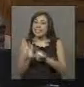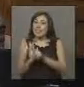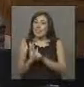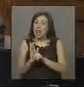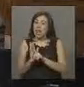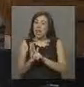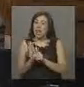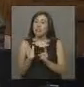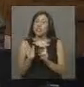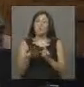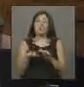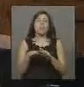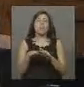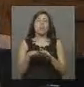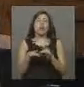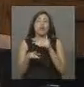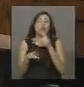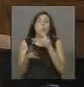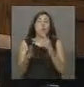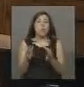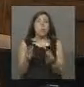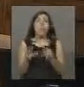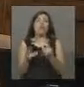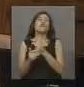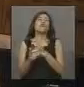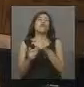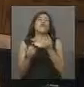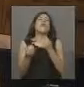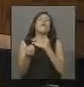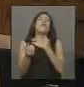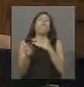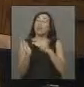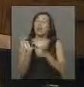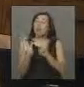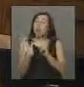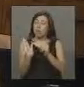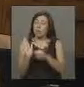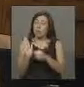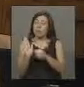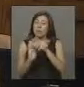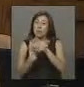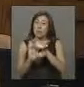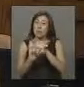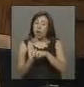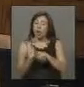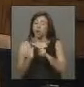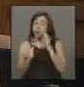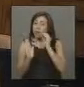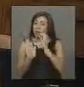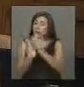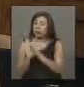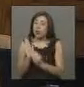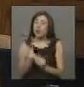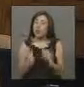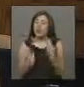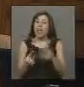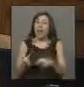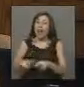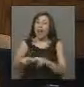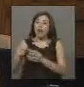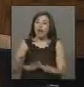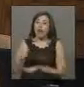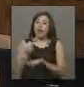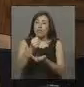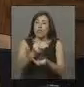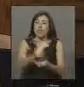es un salto al vacío o una declaración de buenas intenciones, ya que este proyecto contempla la entrega de recursos frescos a